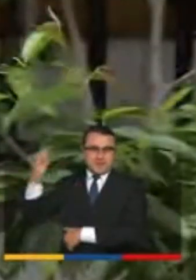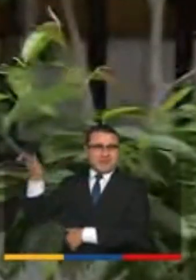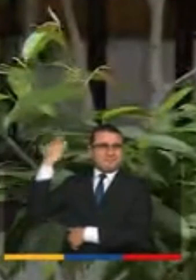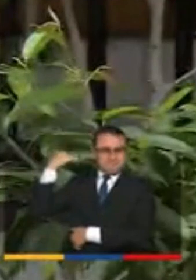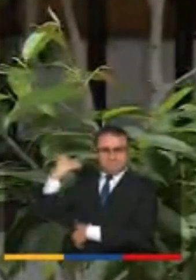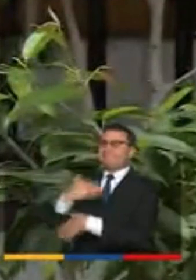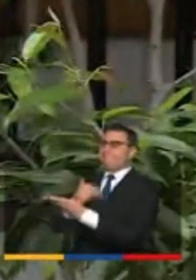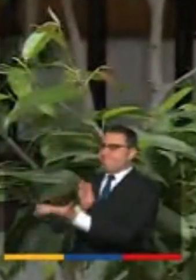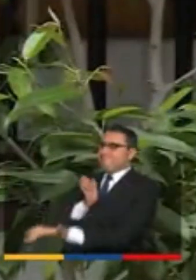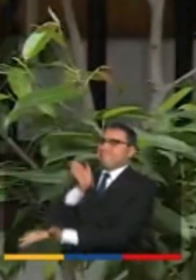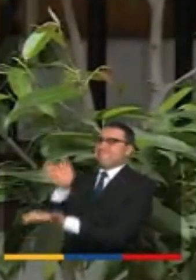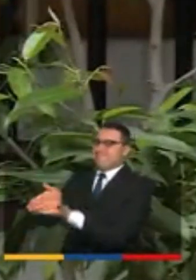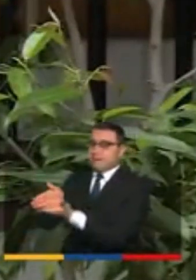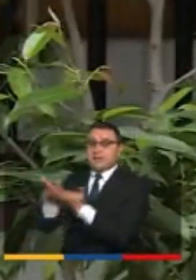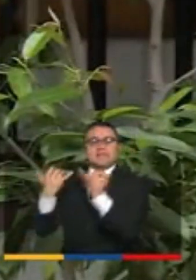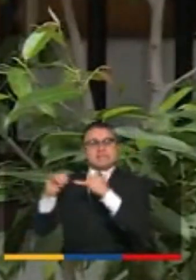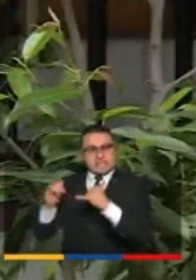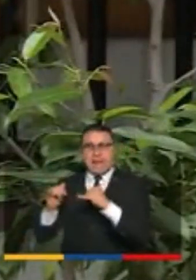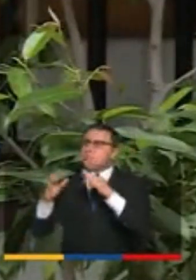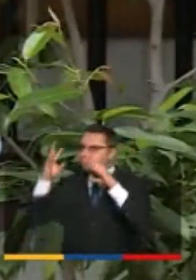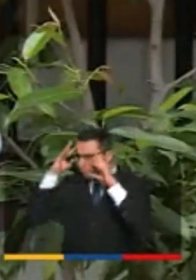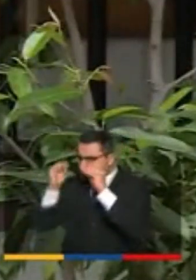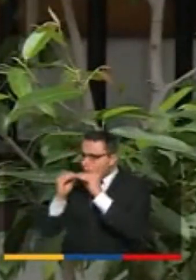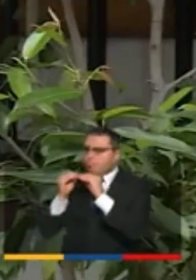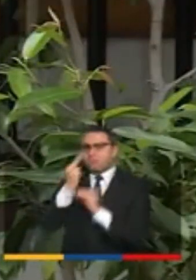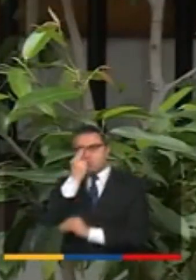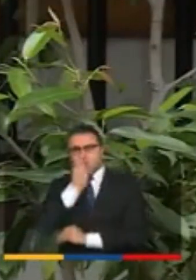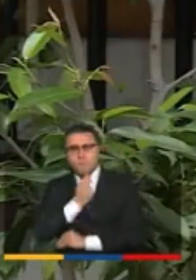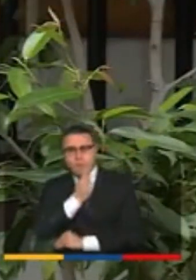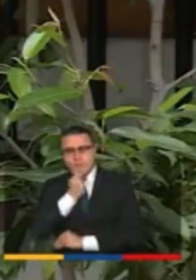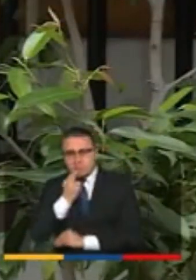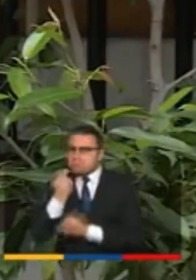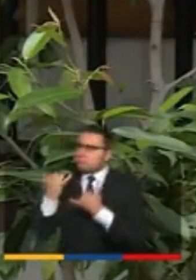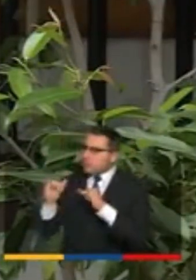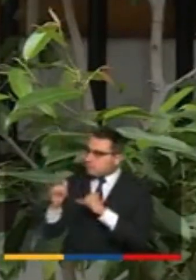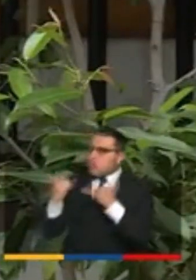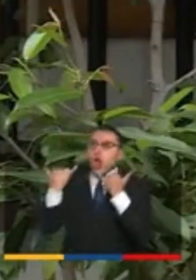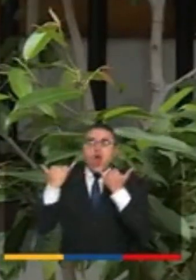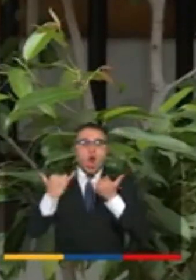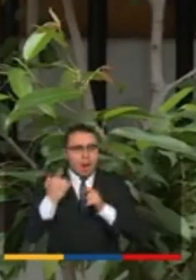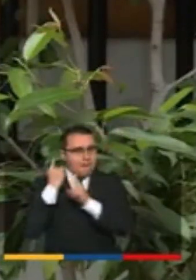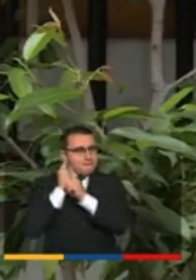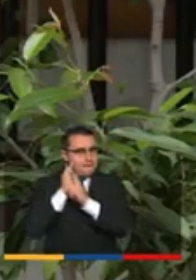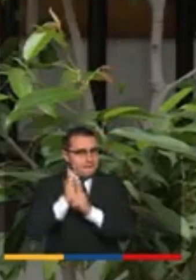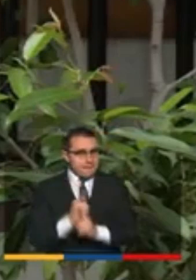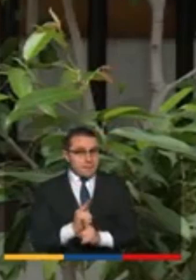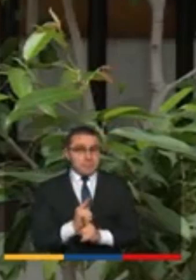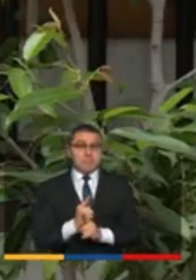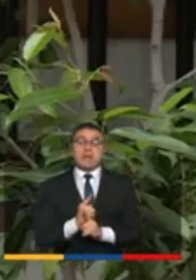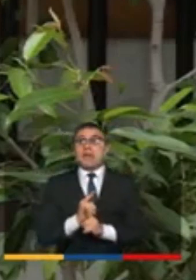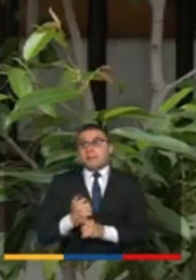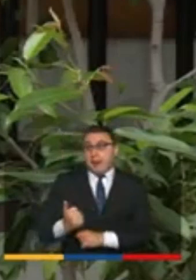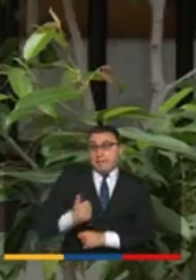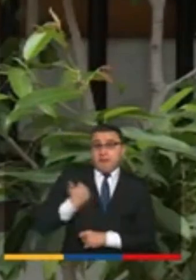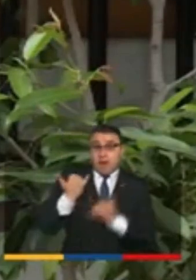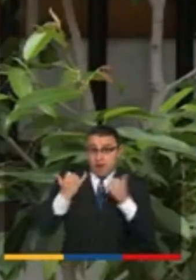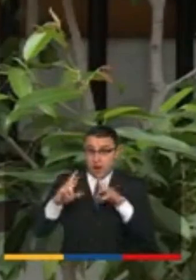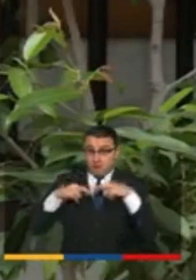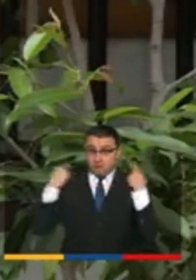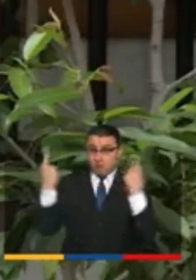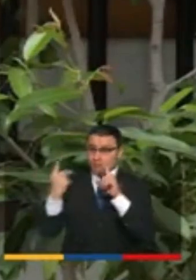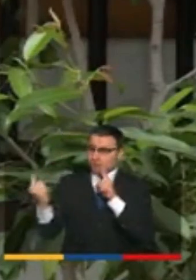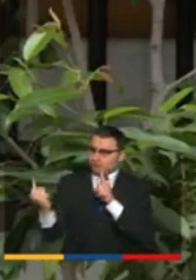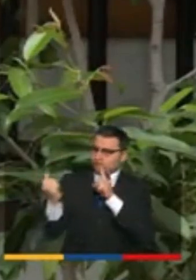dicha ocasión ya adelantamos ciertos compromisos que hoy se encuentran en ejecución y aprovechamos la reunión de hoy,